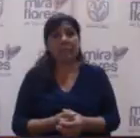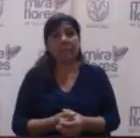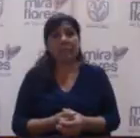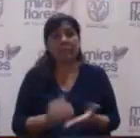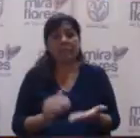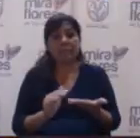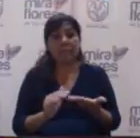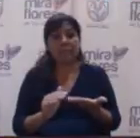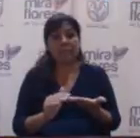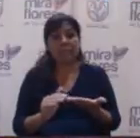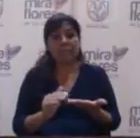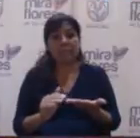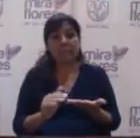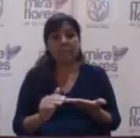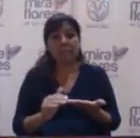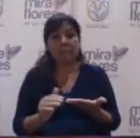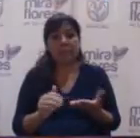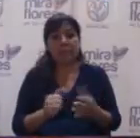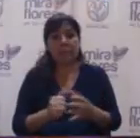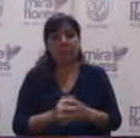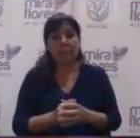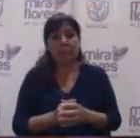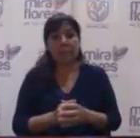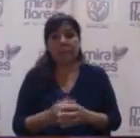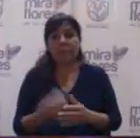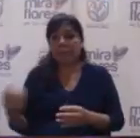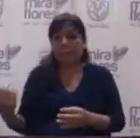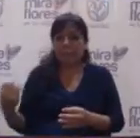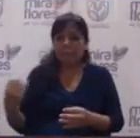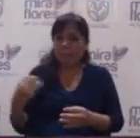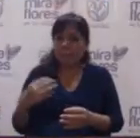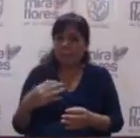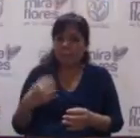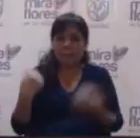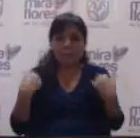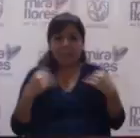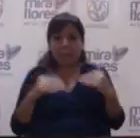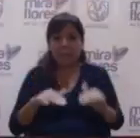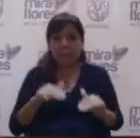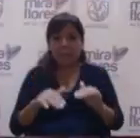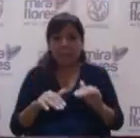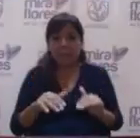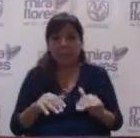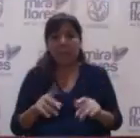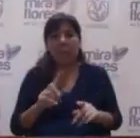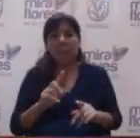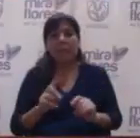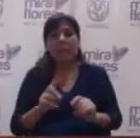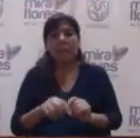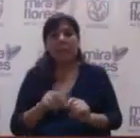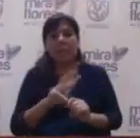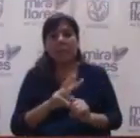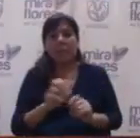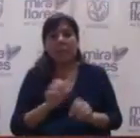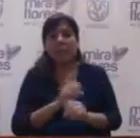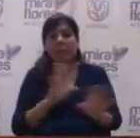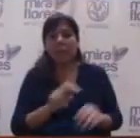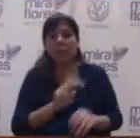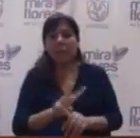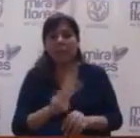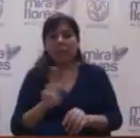Perdón, una corrección, me dice la secretaria general que he dicho que la entrega va a ser el 10, es el 22 a las 10, esa